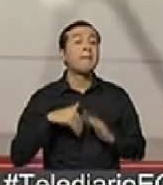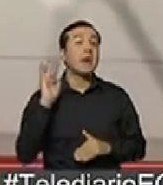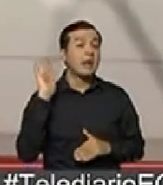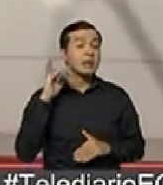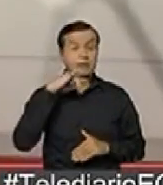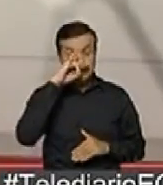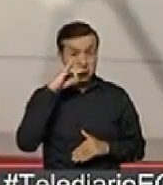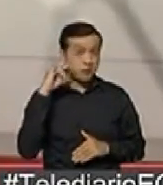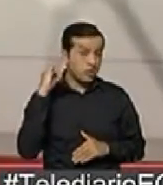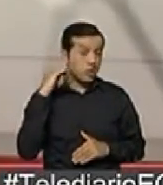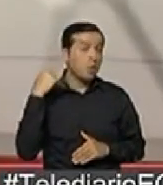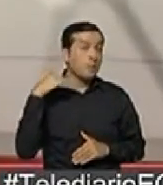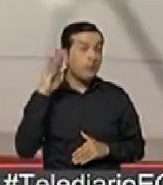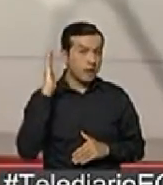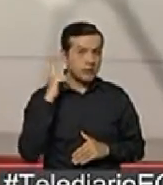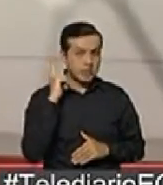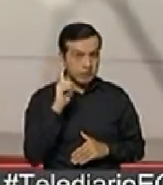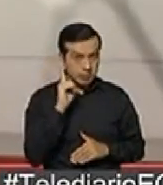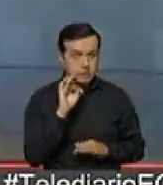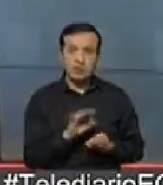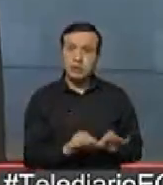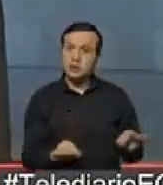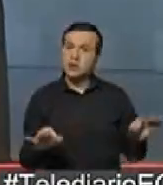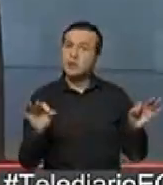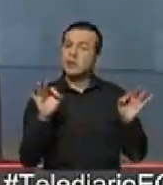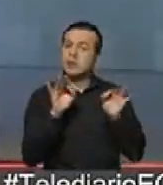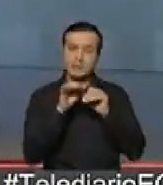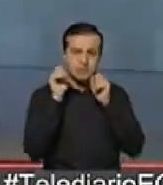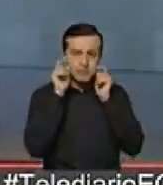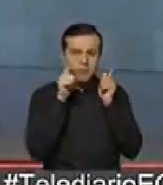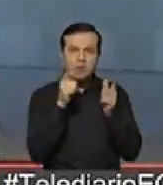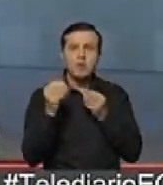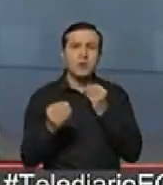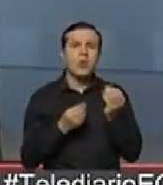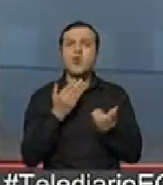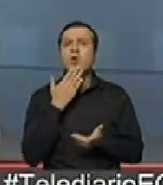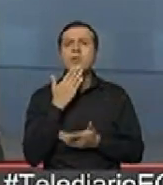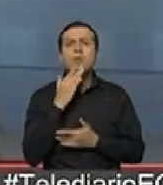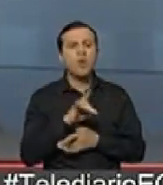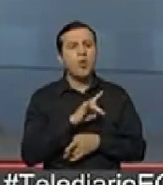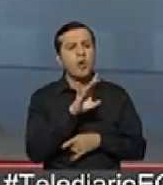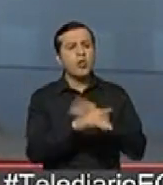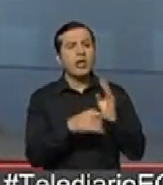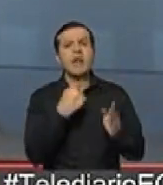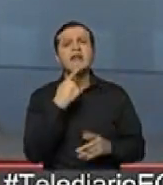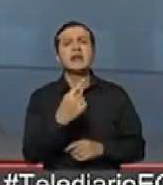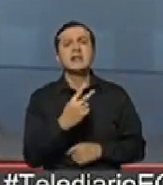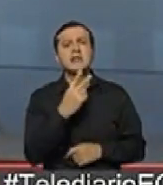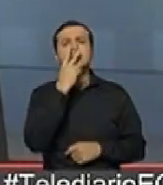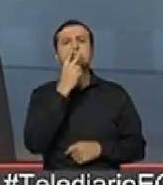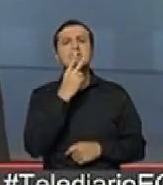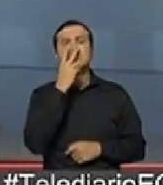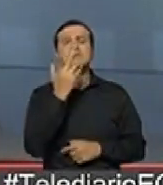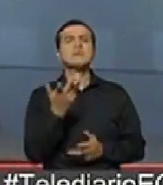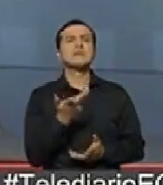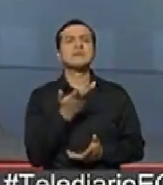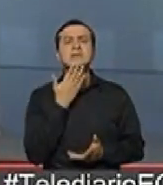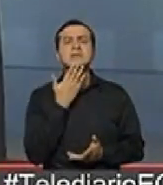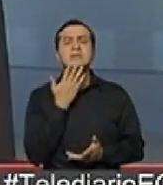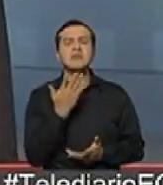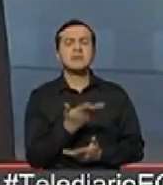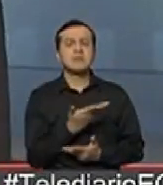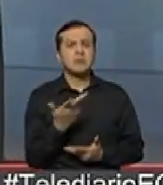a los niños. Esto es importante que lo podamos determinar. ¿Cómo se contagia esta enfermedad? Usted nos decía vía respiratoria, pero ¿cuáles son las